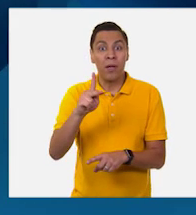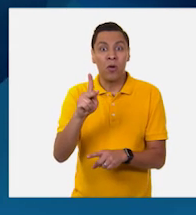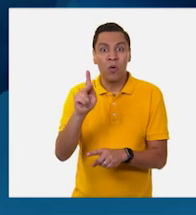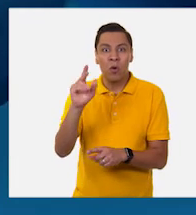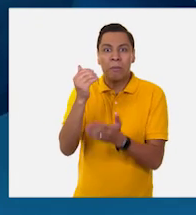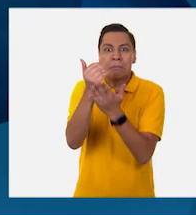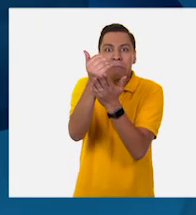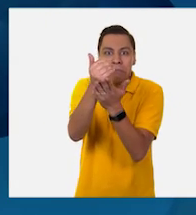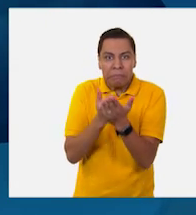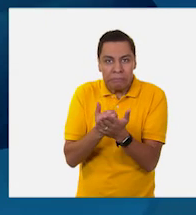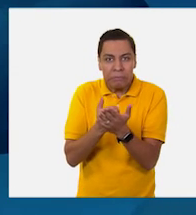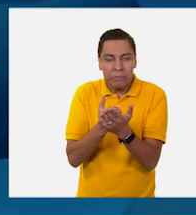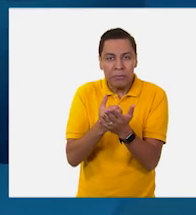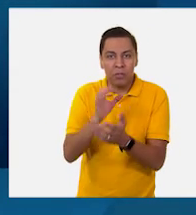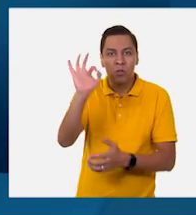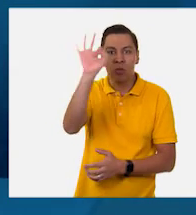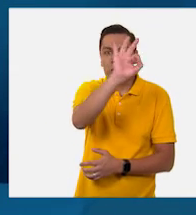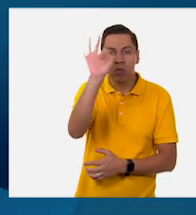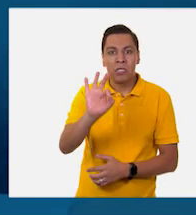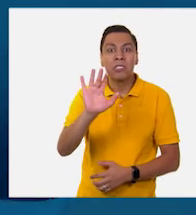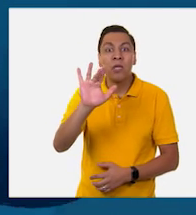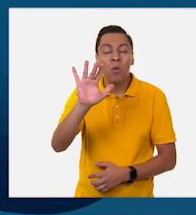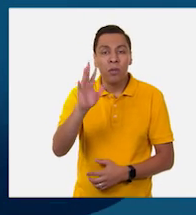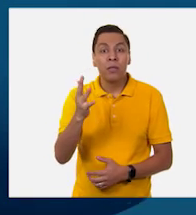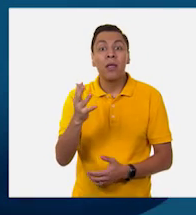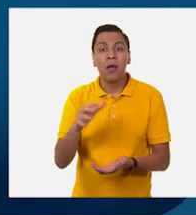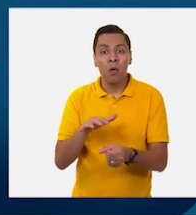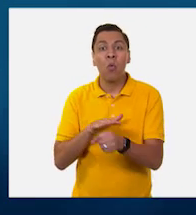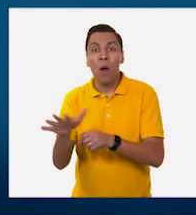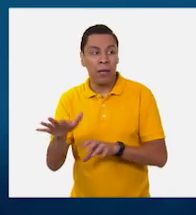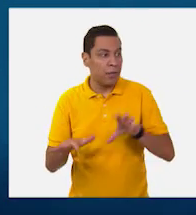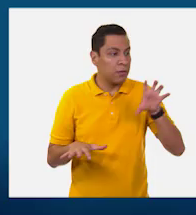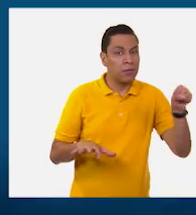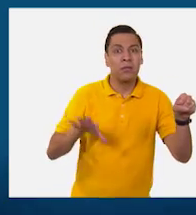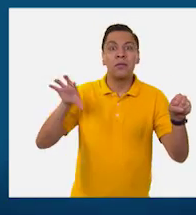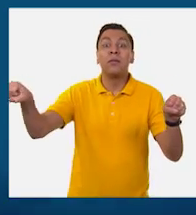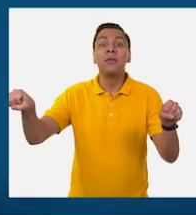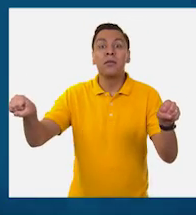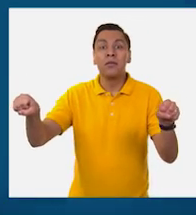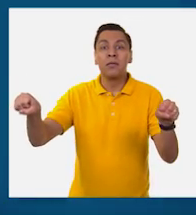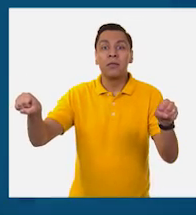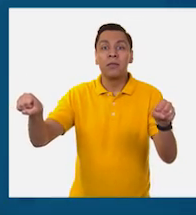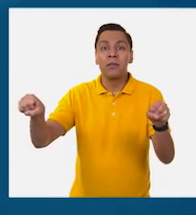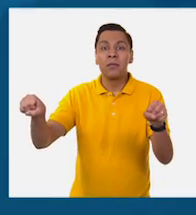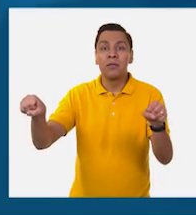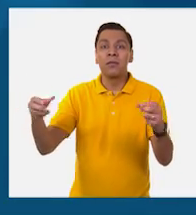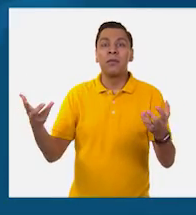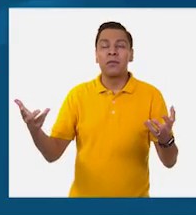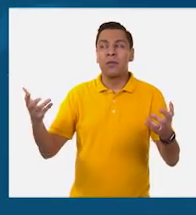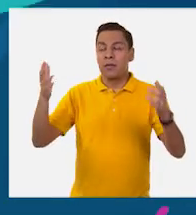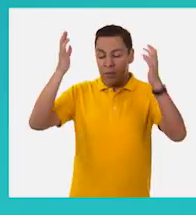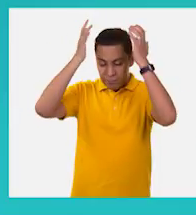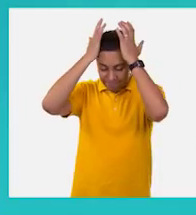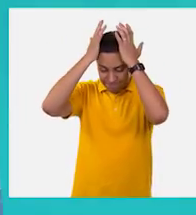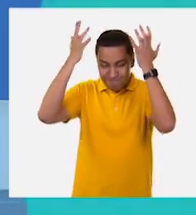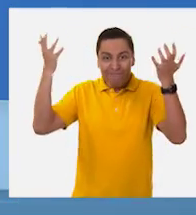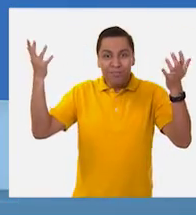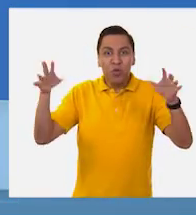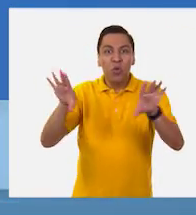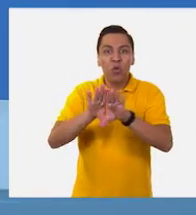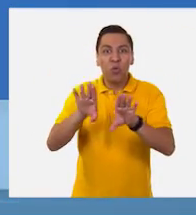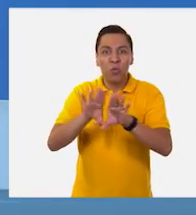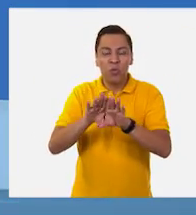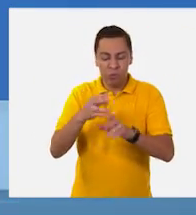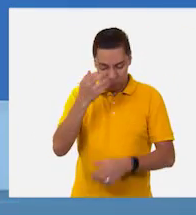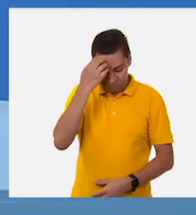50%. ¿En qué tienda conviene comprar y por qué? ¡Santa cachucha! Creo que